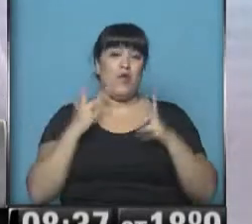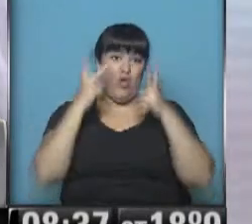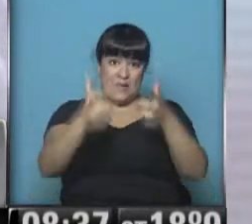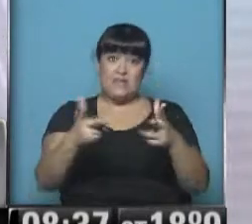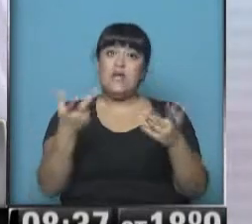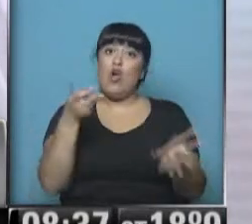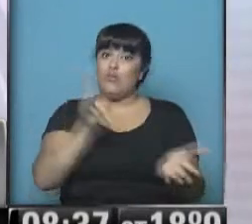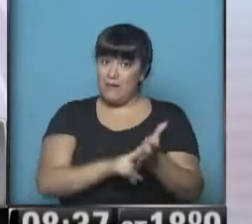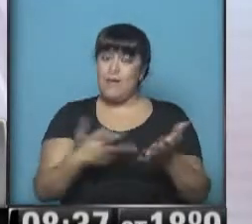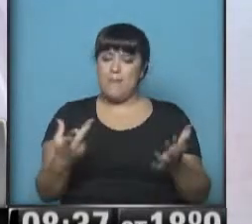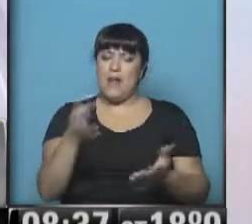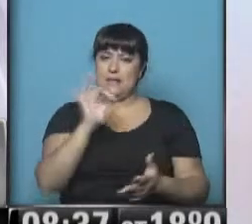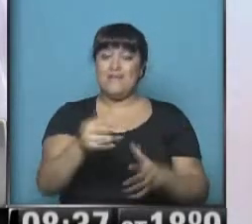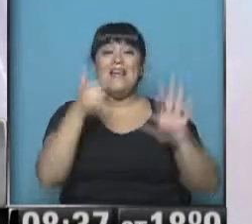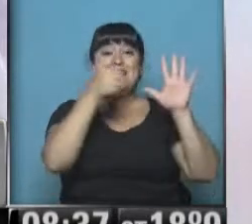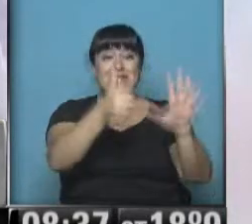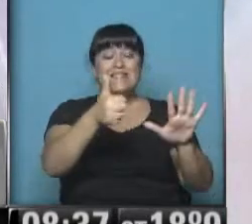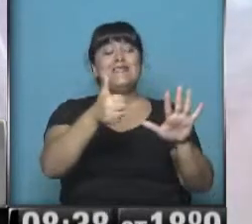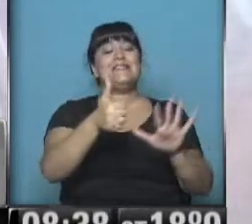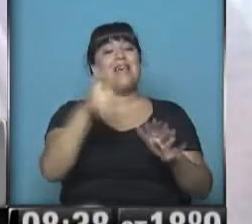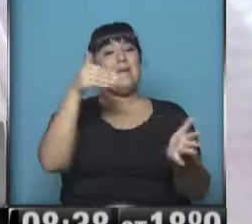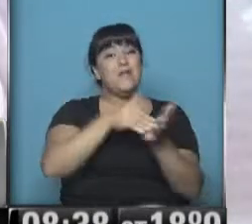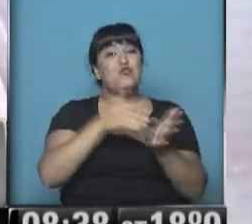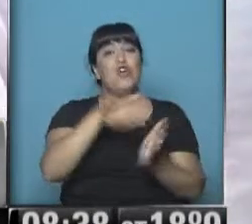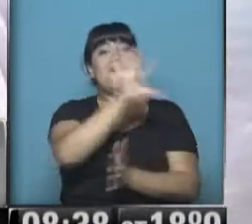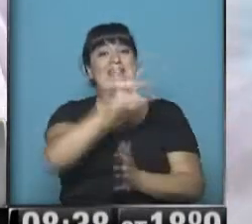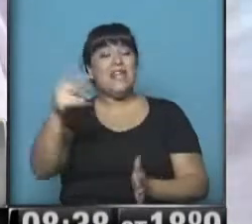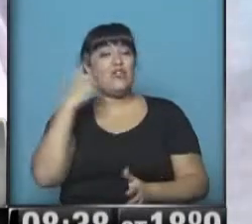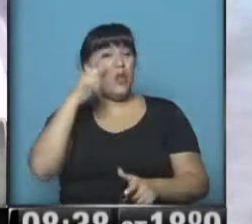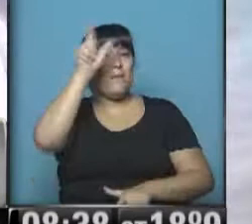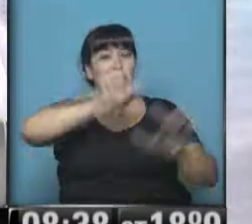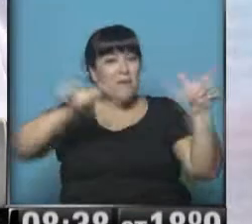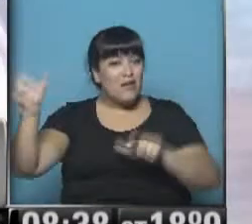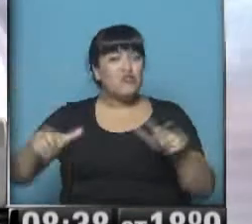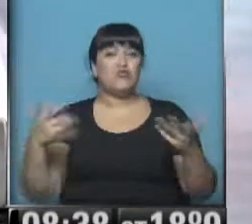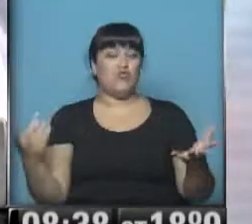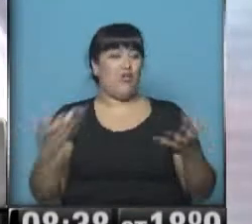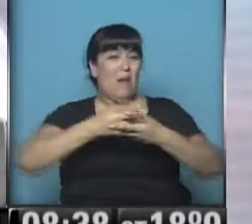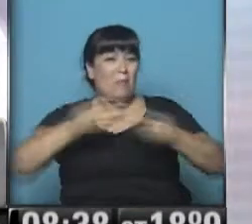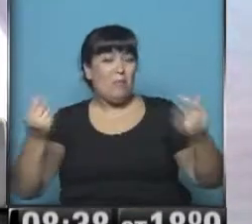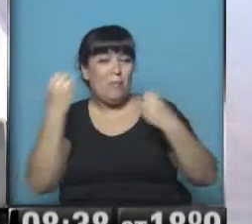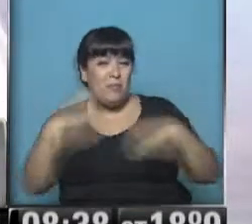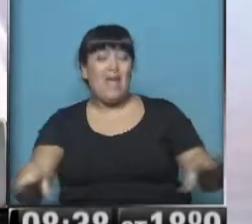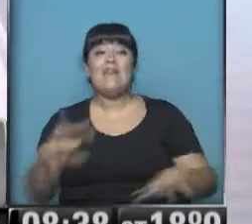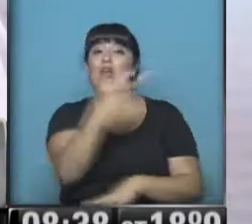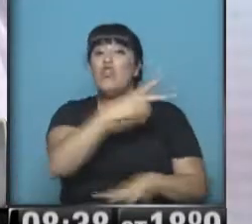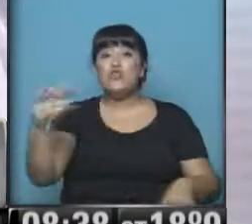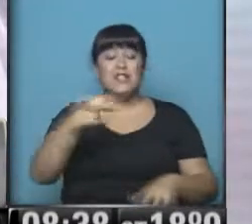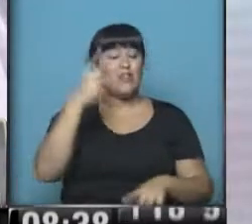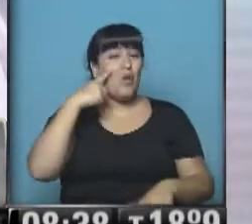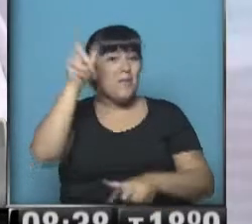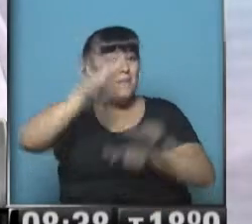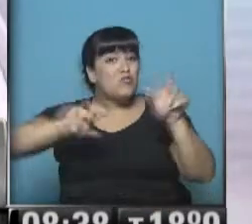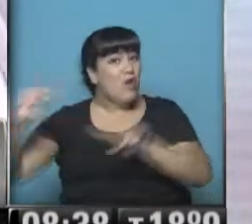no perder de vista a seis millones y medio de víctimas entre desplazados gente que lo perdió todo entre ellos hay 200.000 muertos en